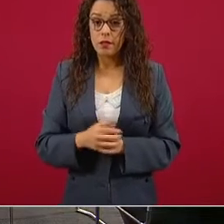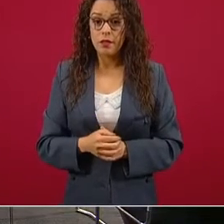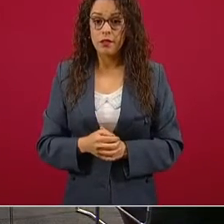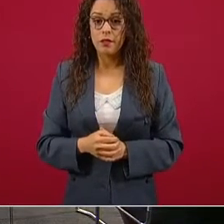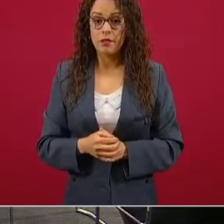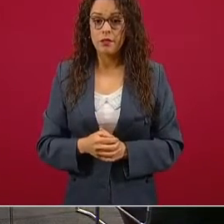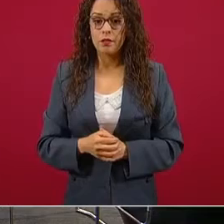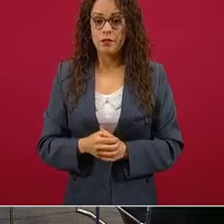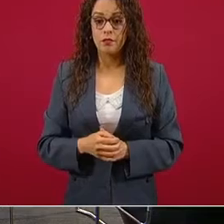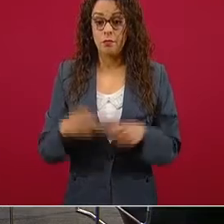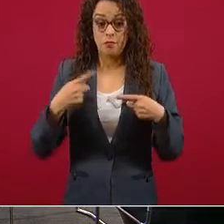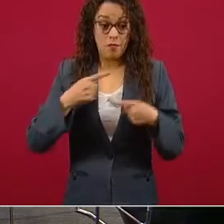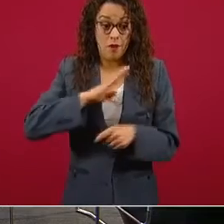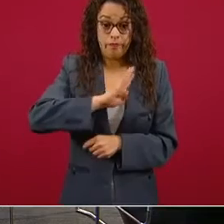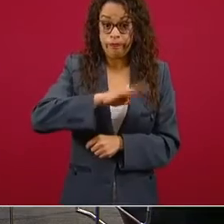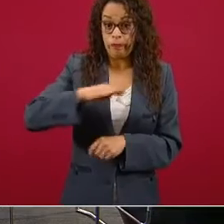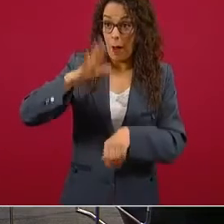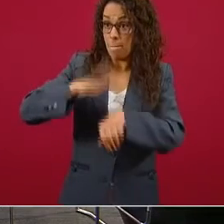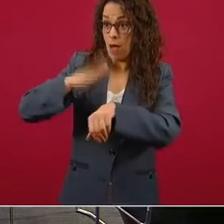más fallecidos.